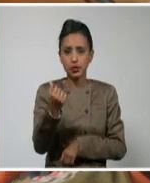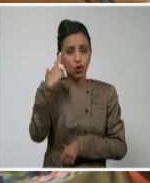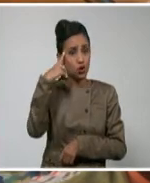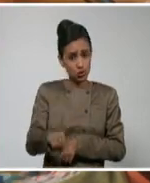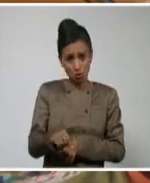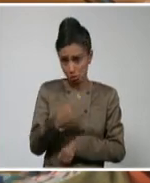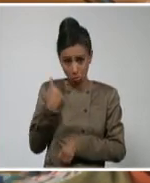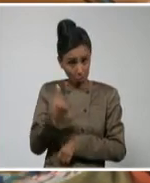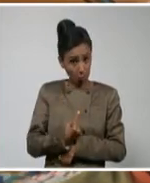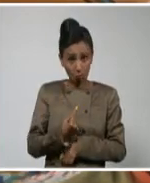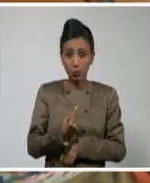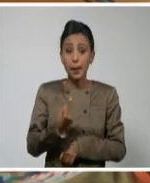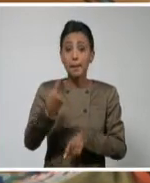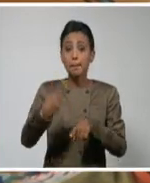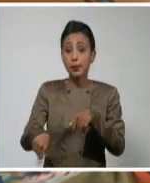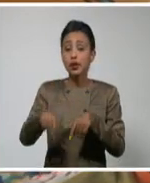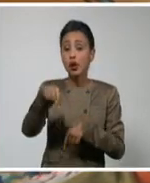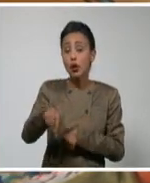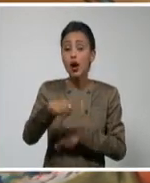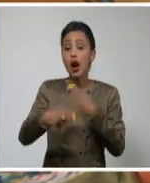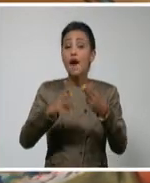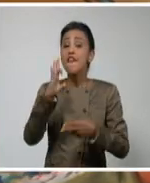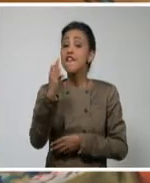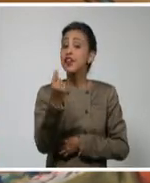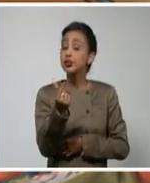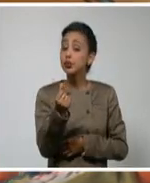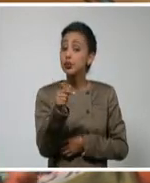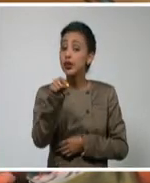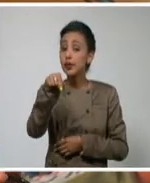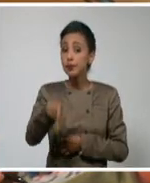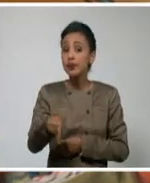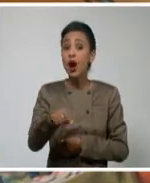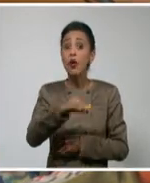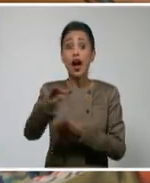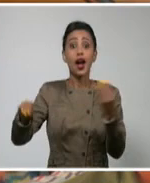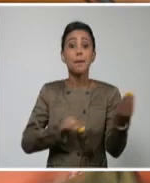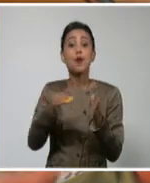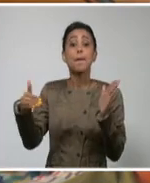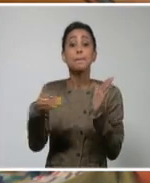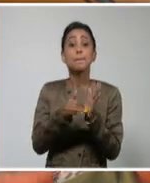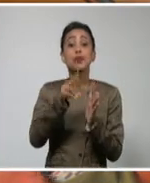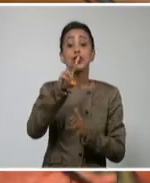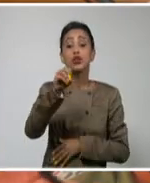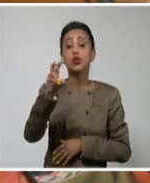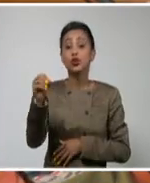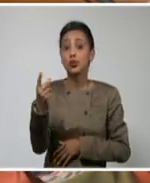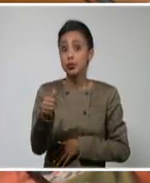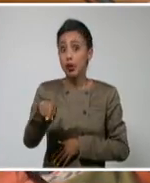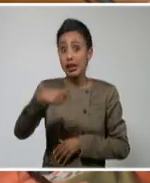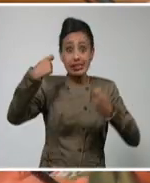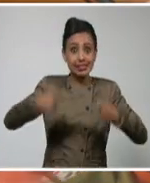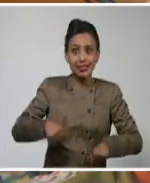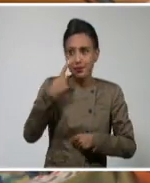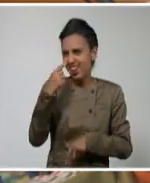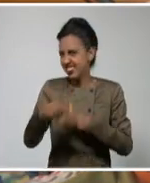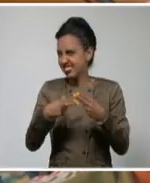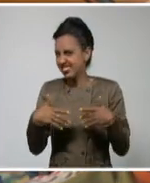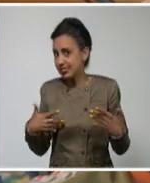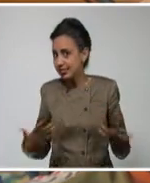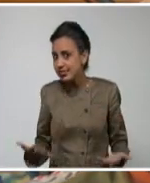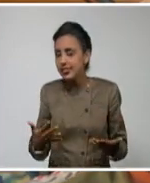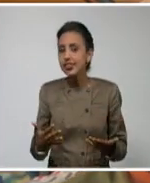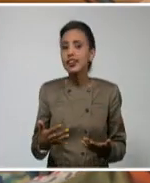era, pero cuando llegó la factura, el factor de potencia se montó en 1.200 pesos y ahí mismo hubo que mandarse a correr. Y ya